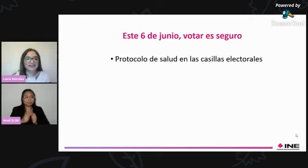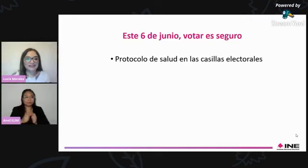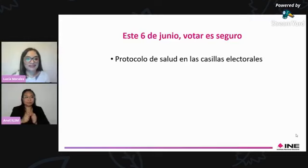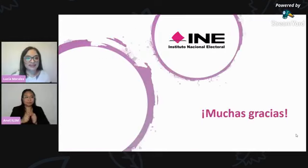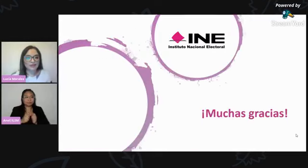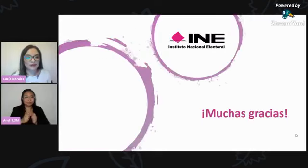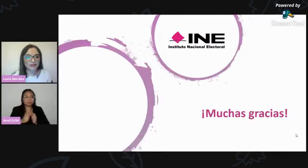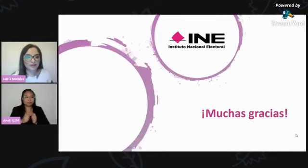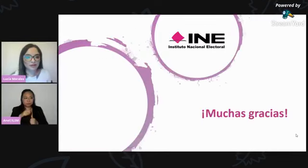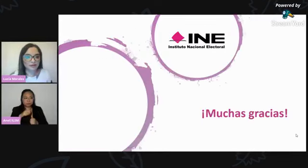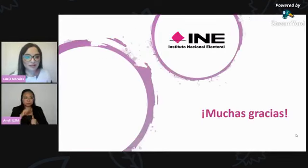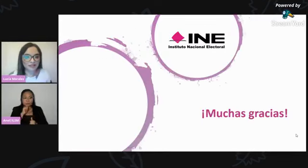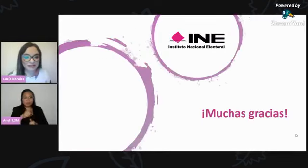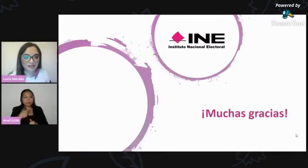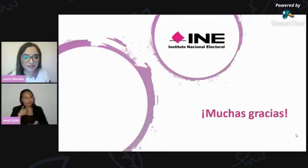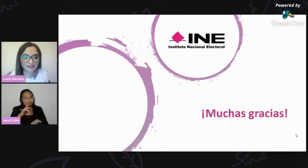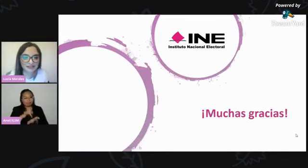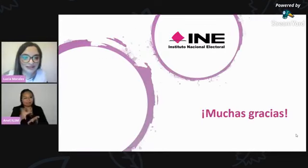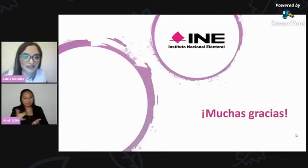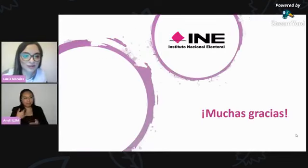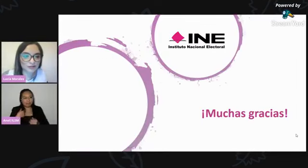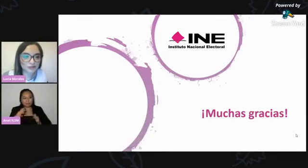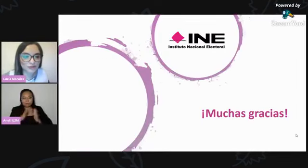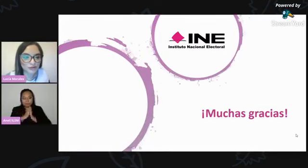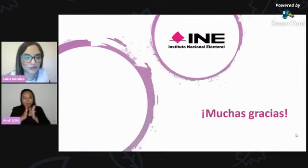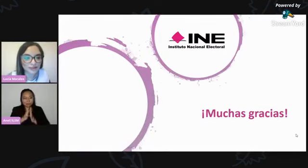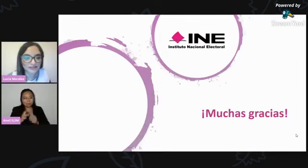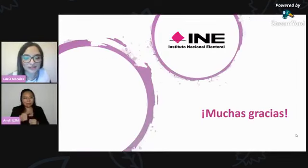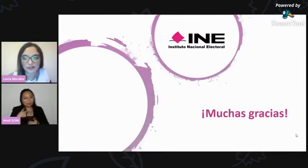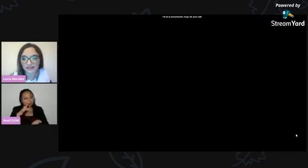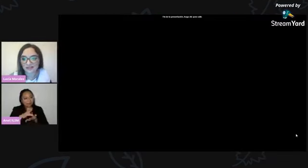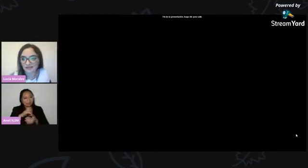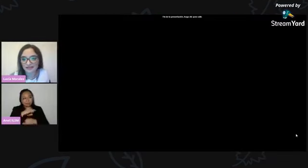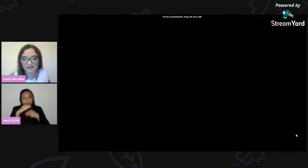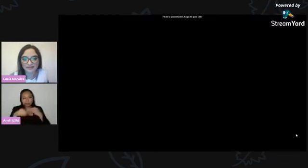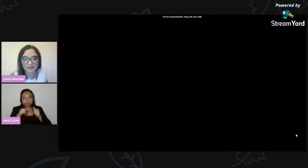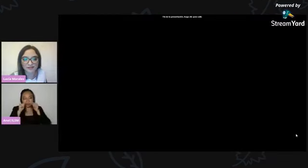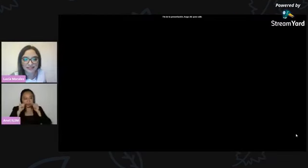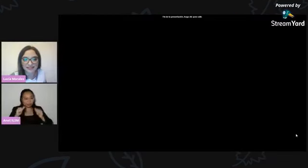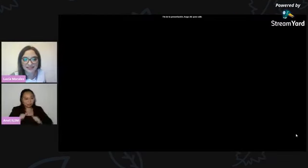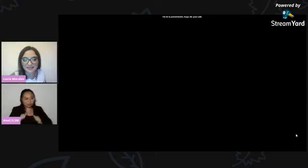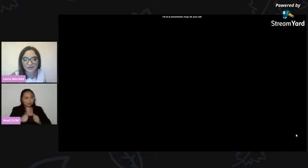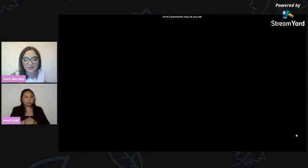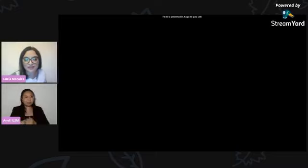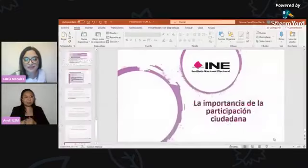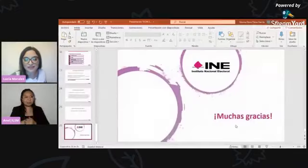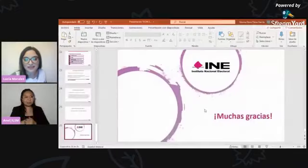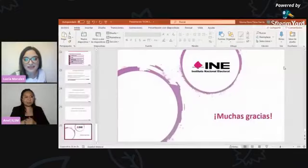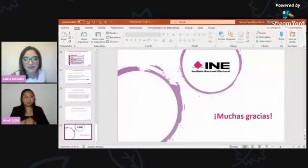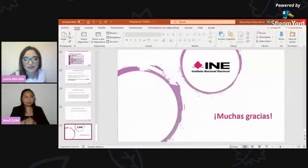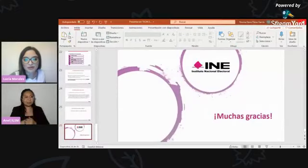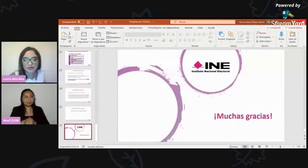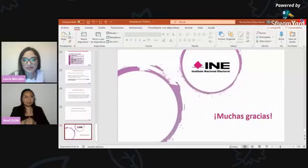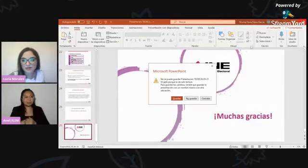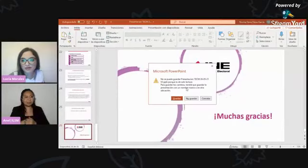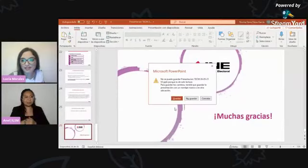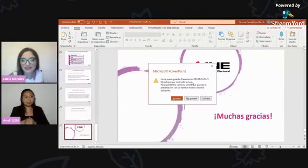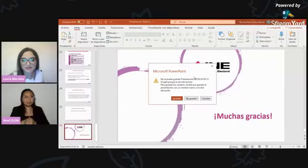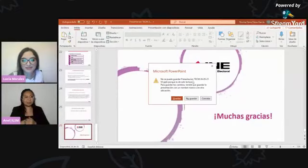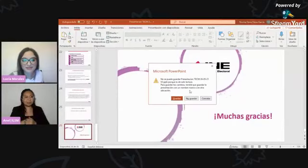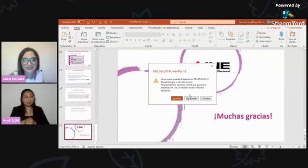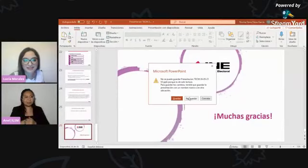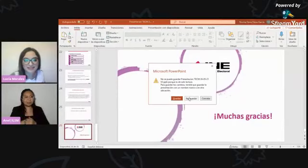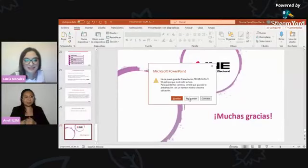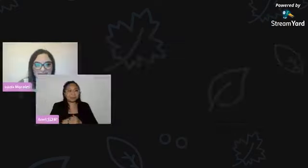Por mi parte es cuanto a mi participación. Les agradezco mucho su atención y estoy expectante a sus preguntas o